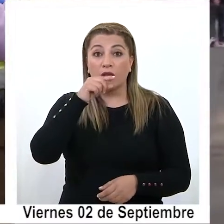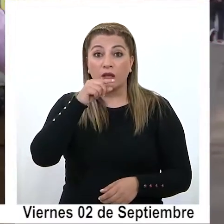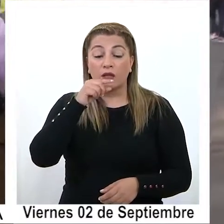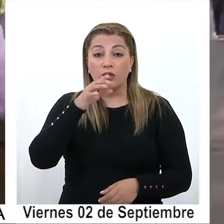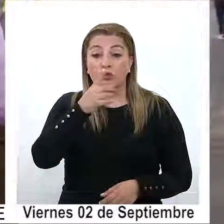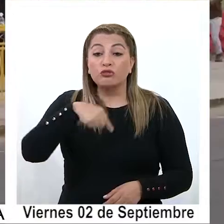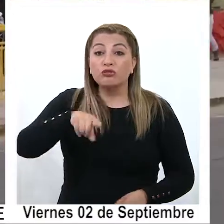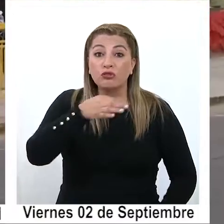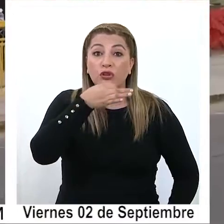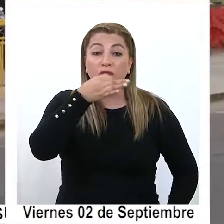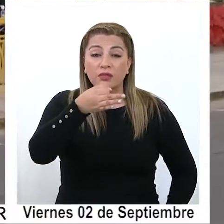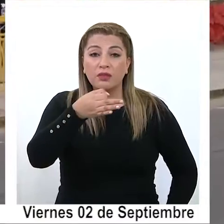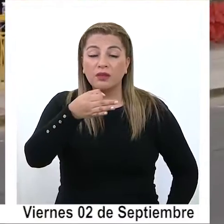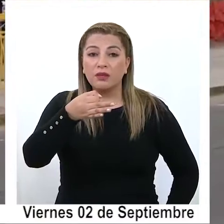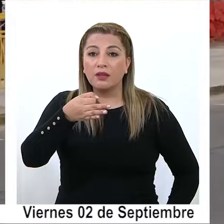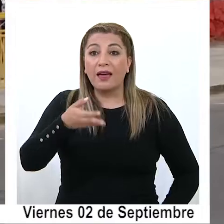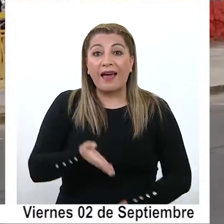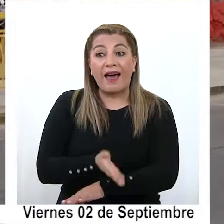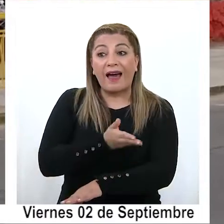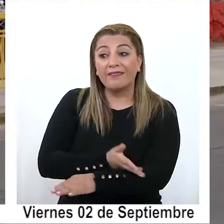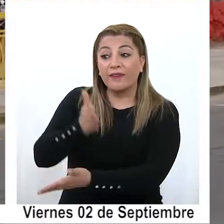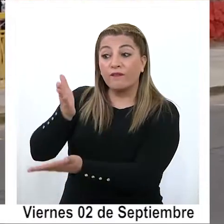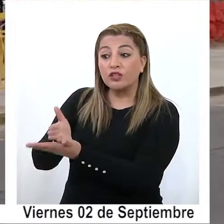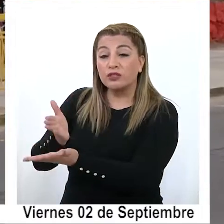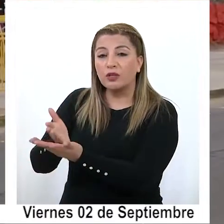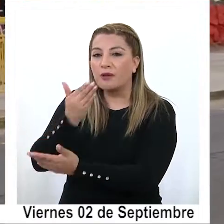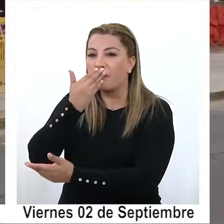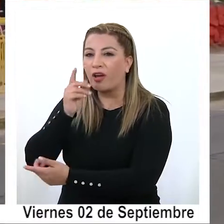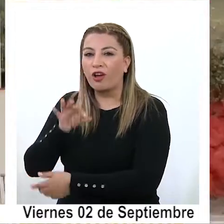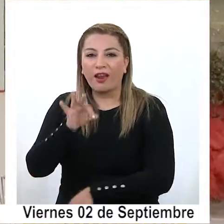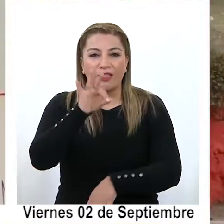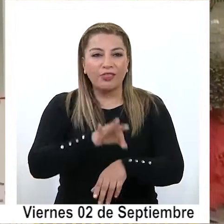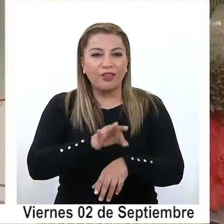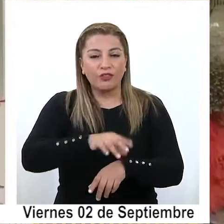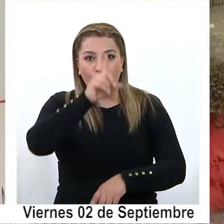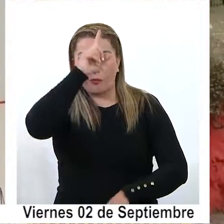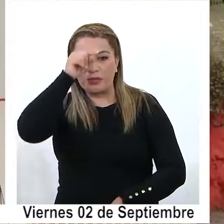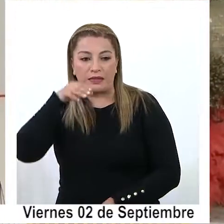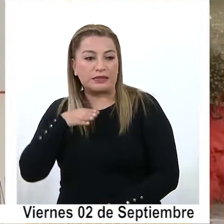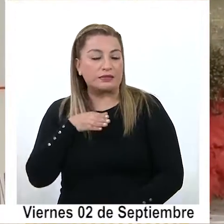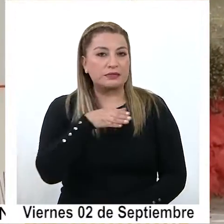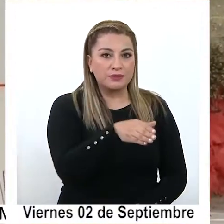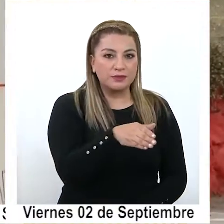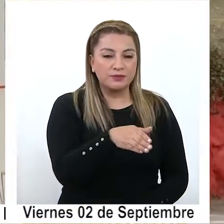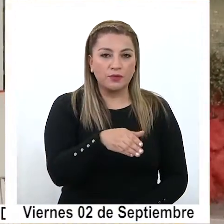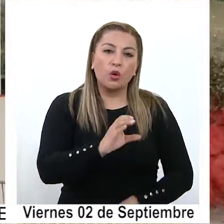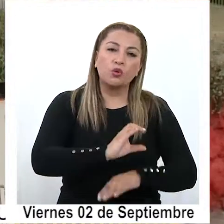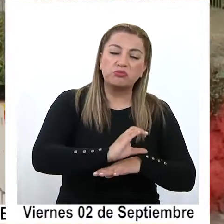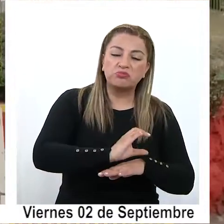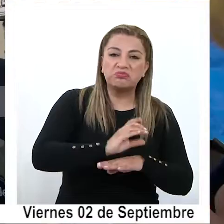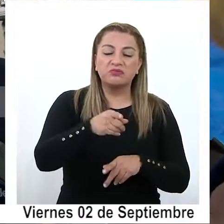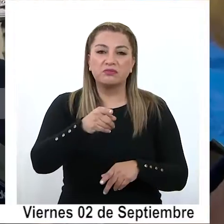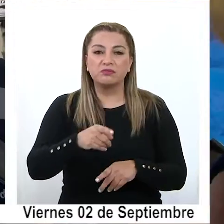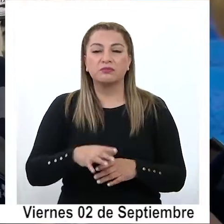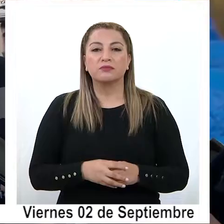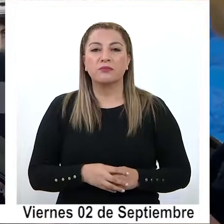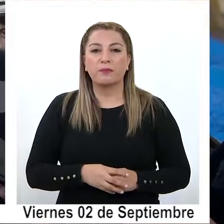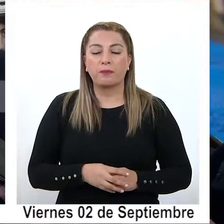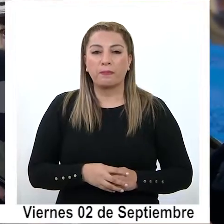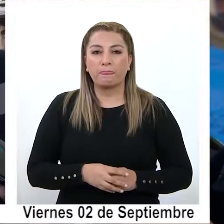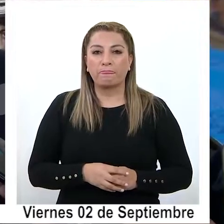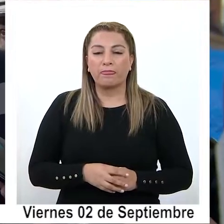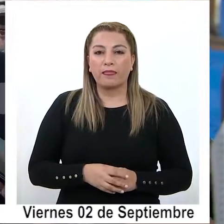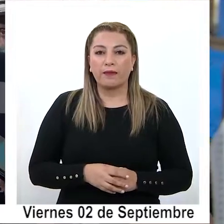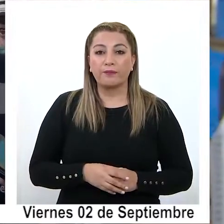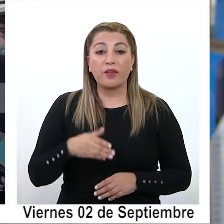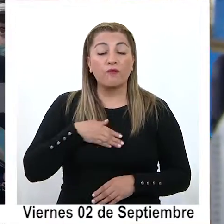aconsejamos que previo a ir a los lugares de votación pasen por los CEFAM o la red asistencial, el